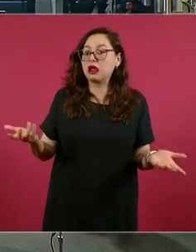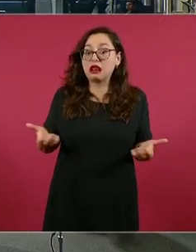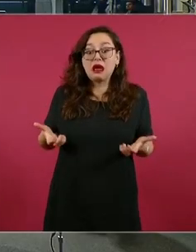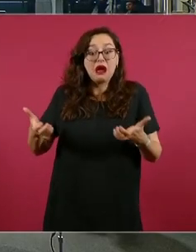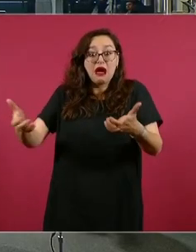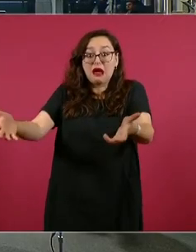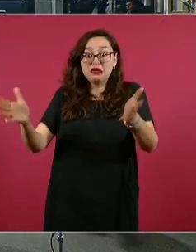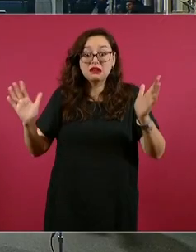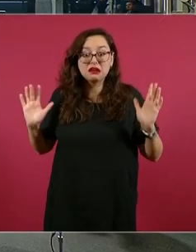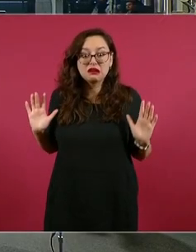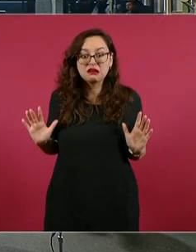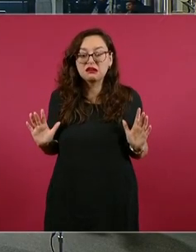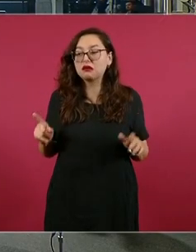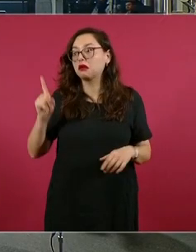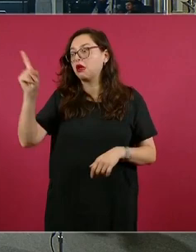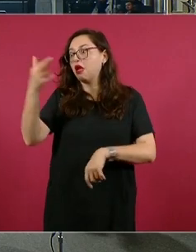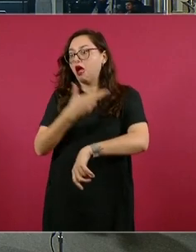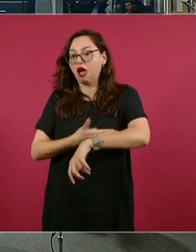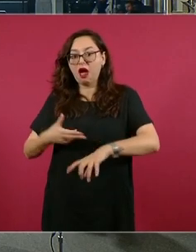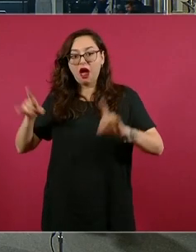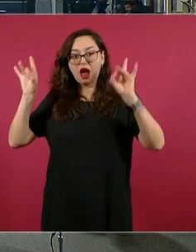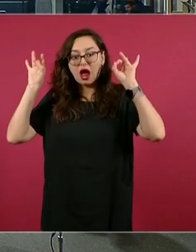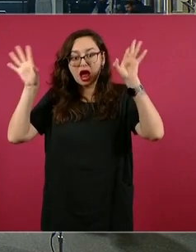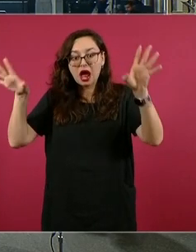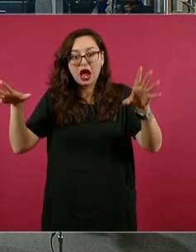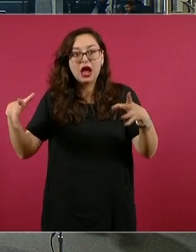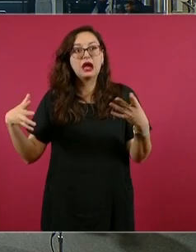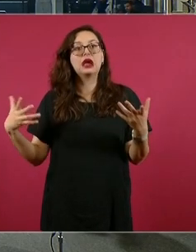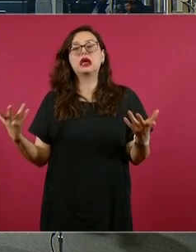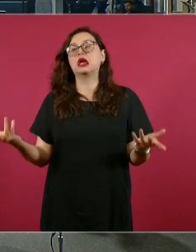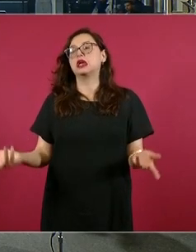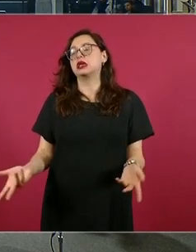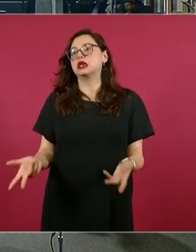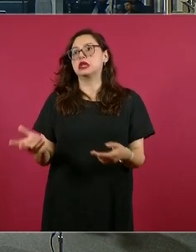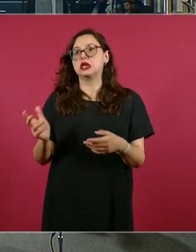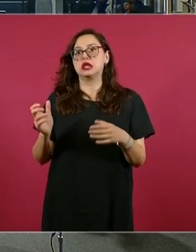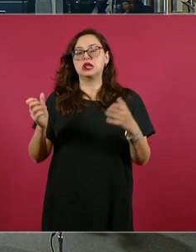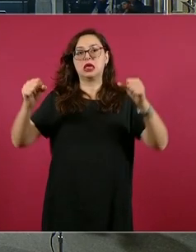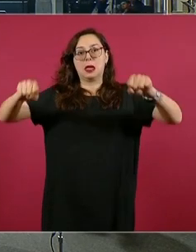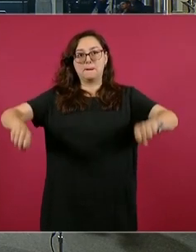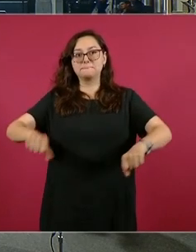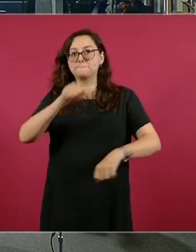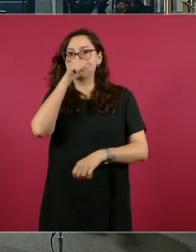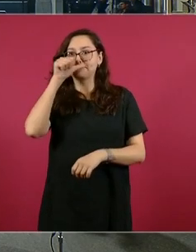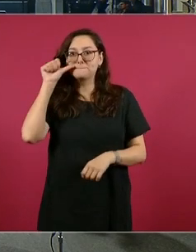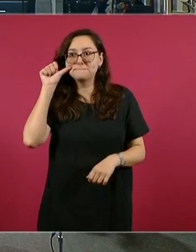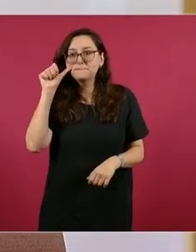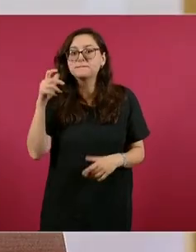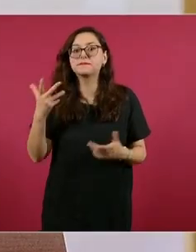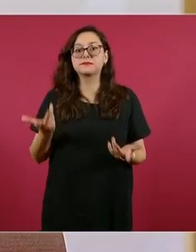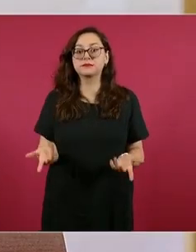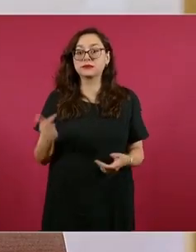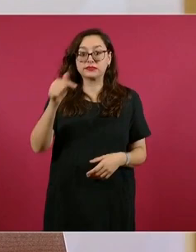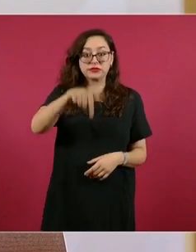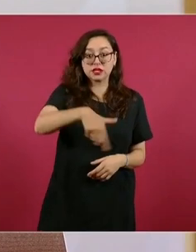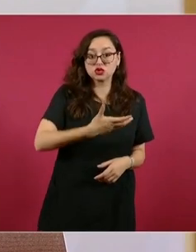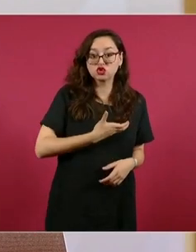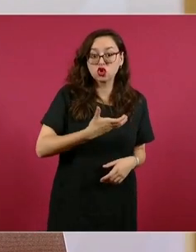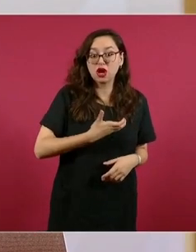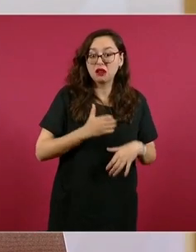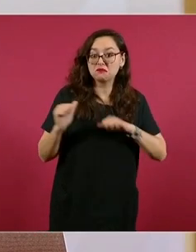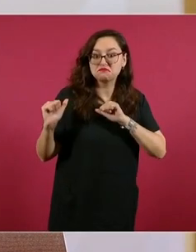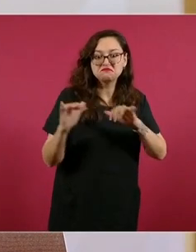calles, por el Ángel, en el hemiciclo a Juárez, pero acá no podíamos llegar.